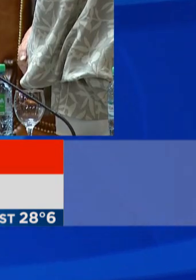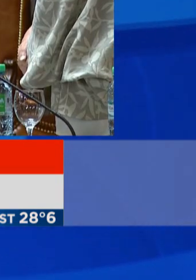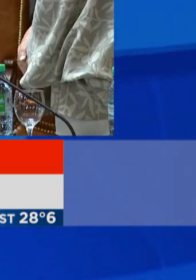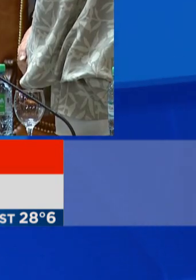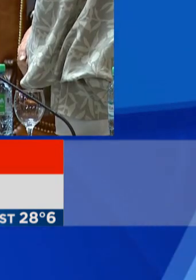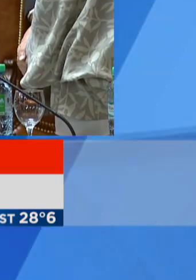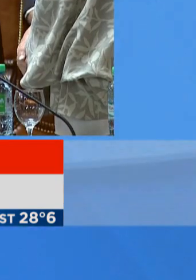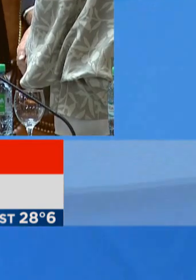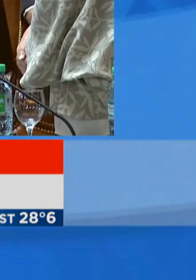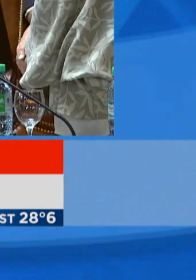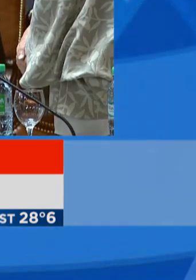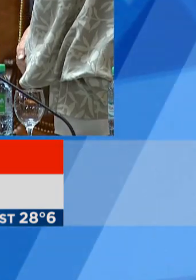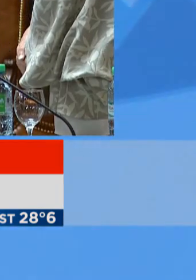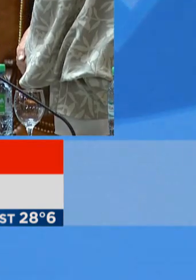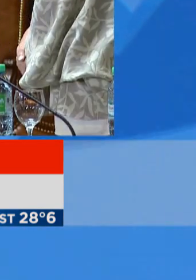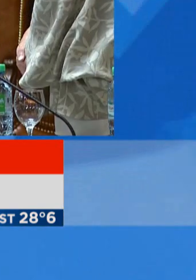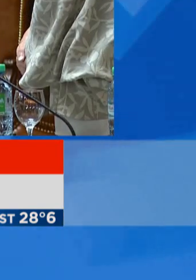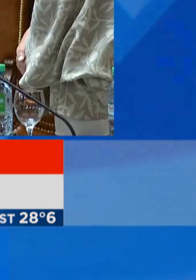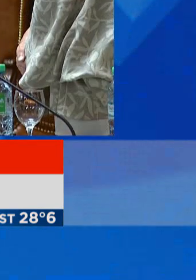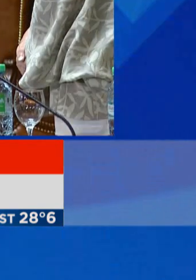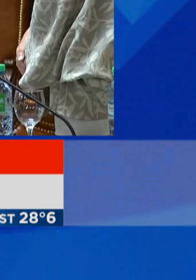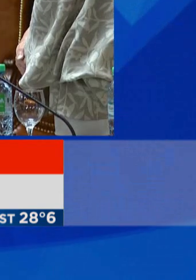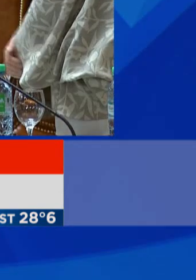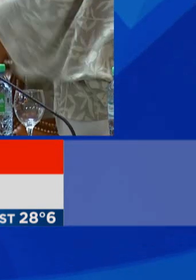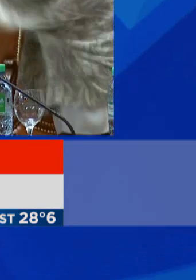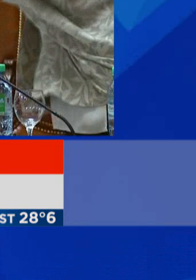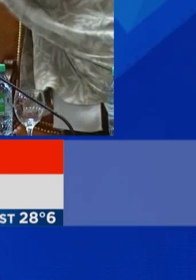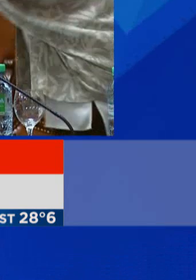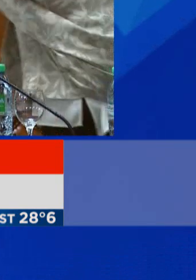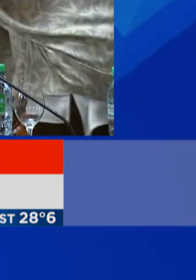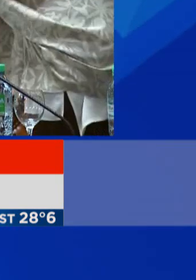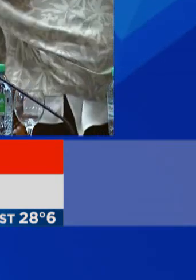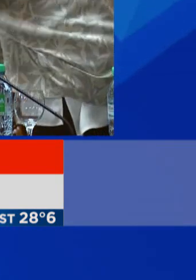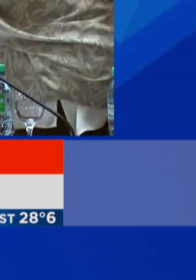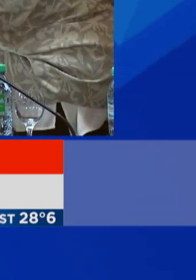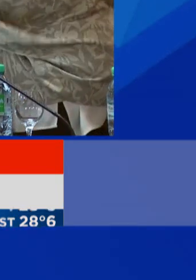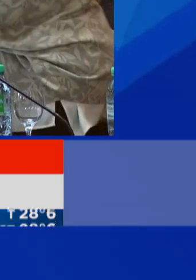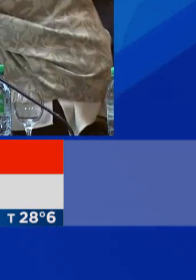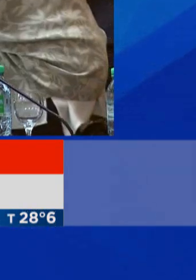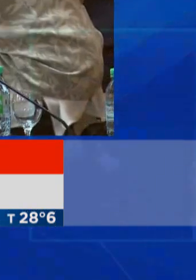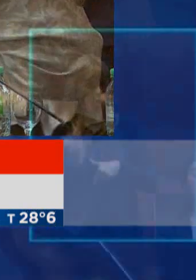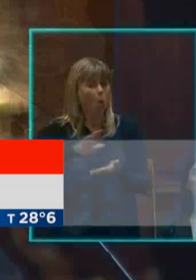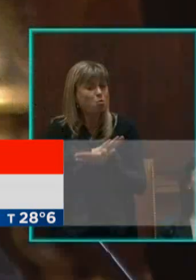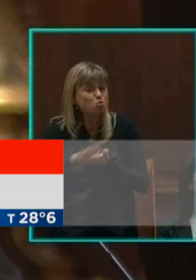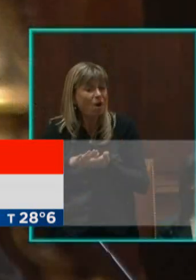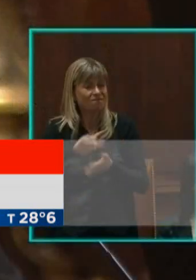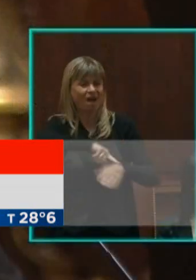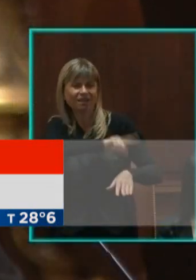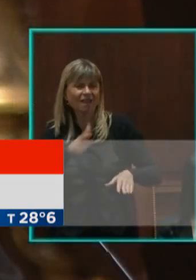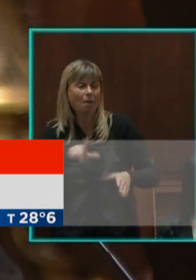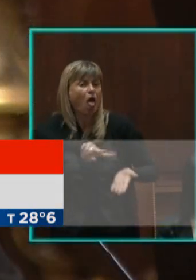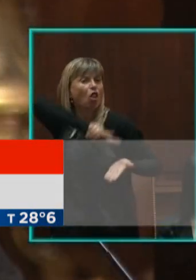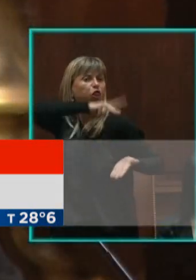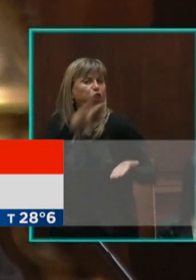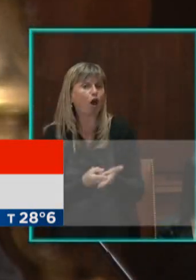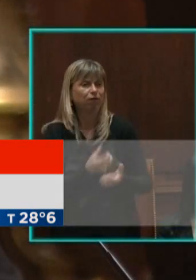reconocer que falta mucho por hacer. Como siempre dice Mauricio, poniendo la vara bien alta, en esta nueva etapa tenemos que hacer el doble de